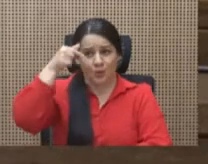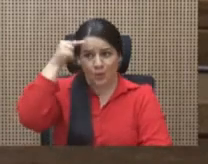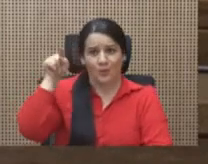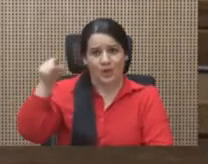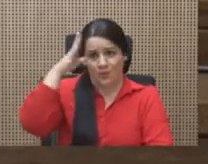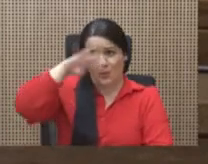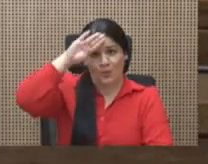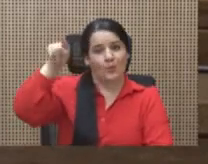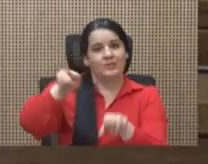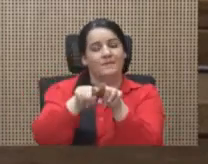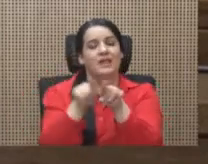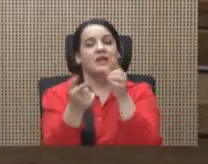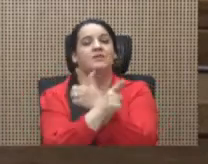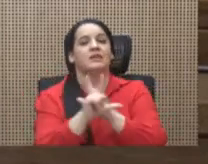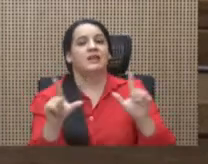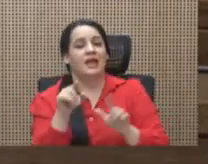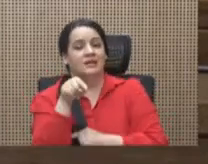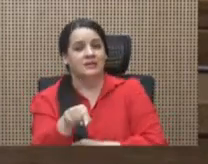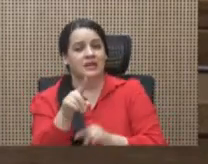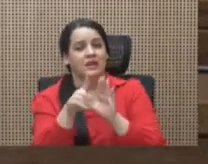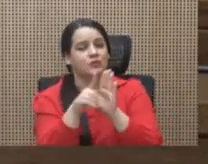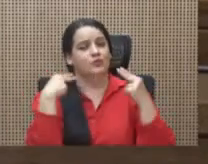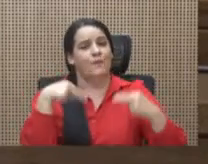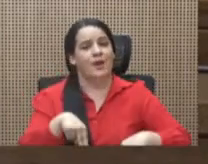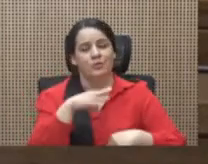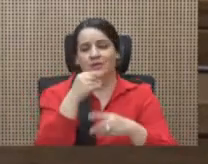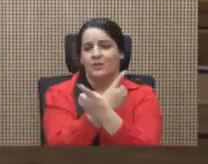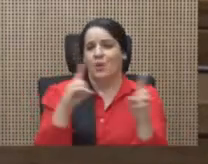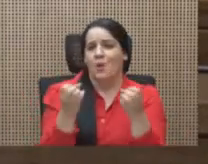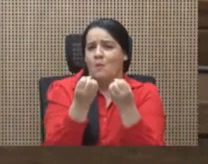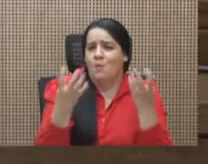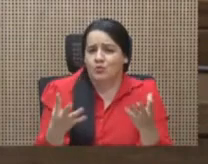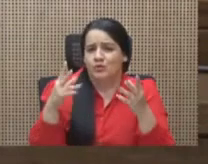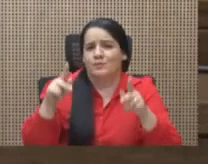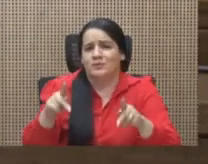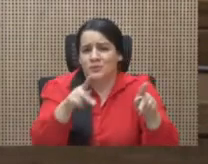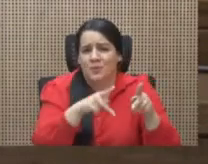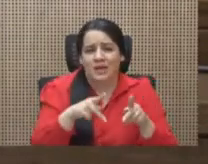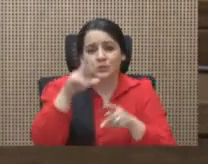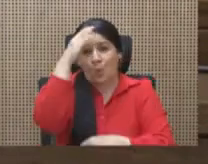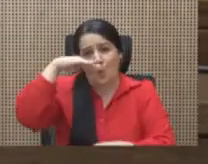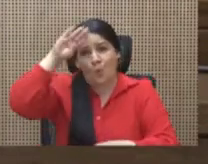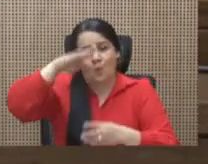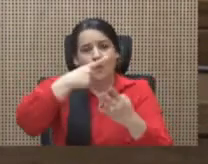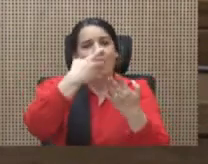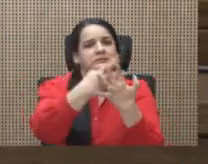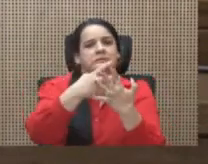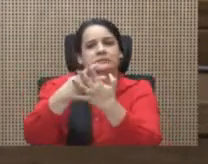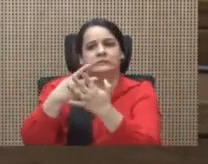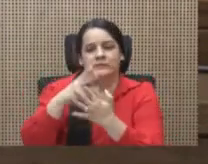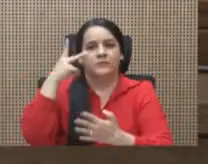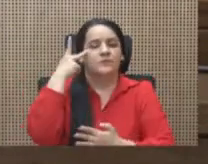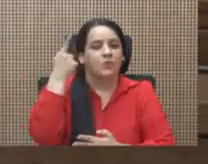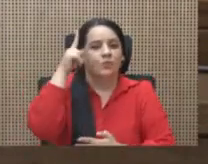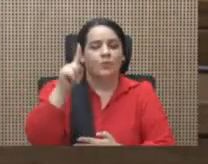demanda de libertades, derechos humanos y democracia aún siguen cientos de cubanos como presos políticos, lo cual, a la luz de la libertad de expresión y reunión que disfrutan